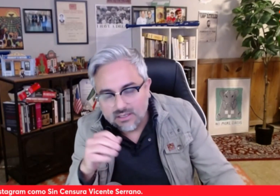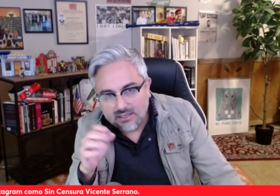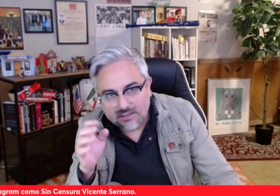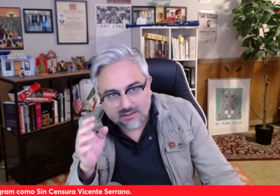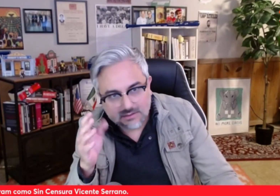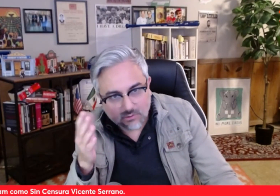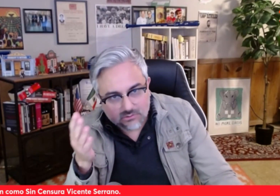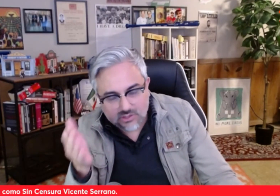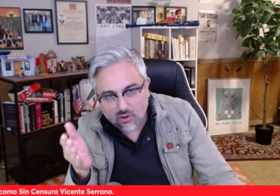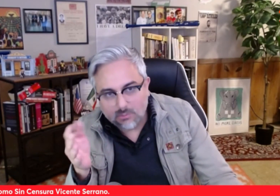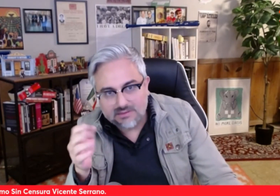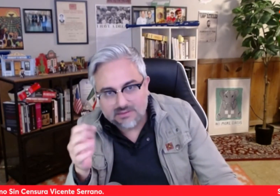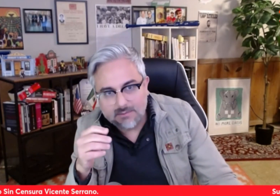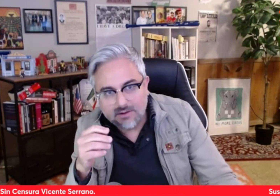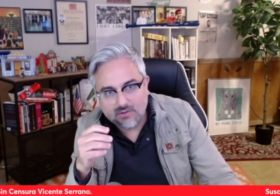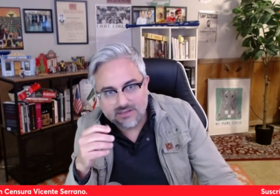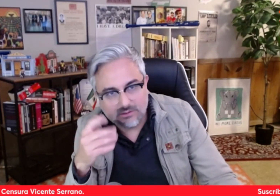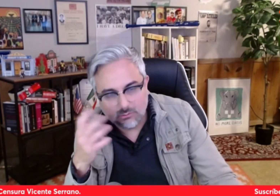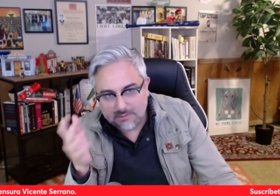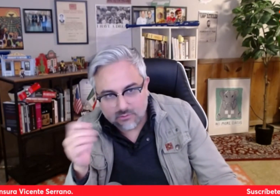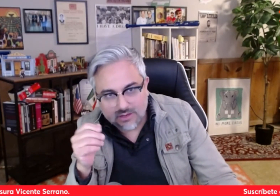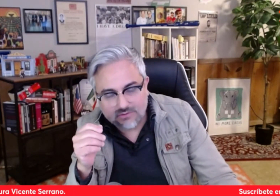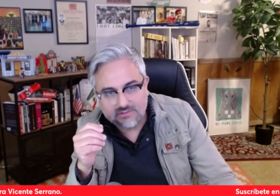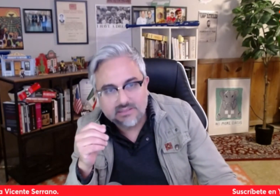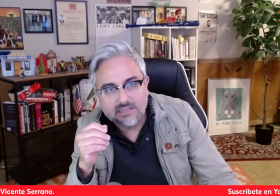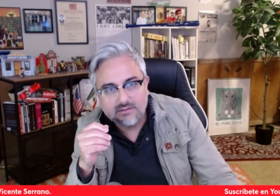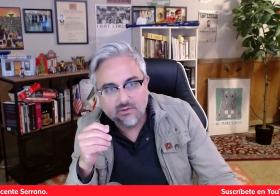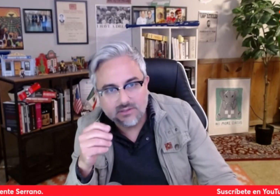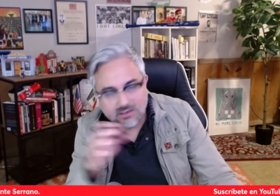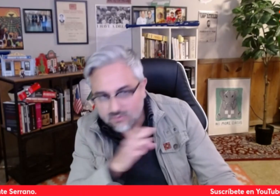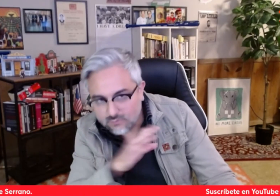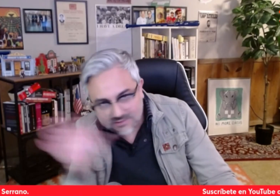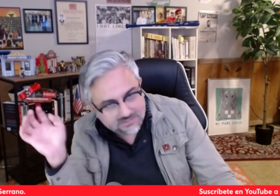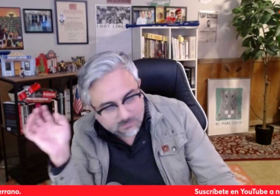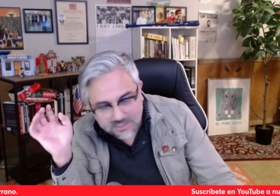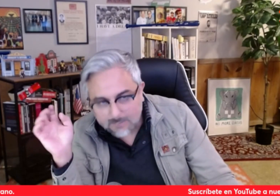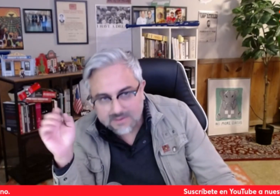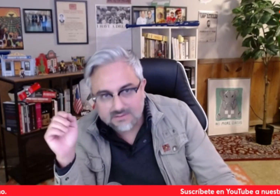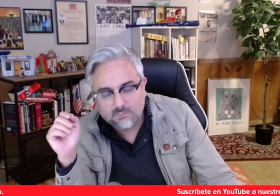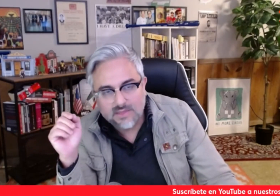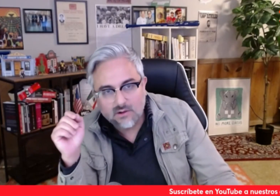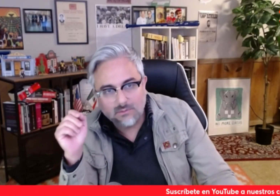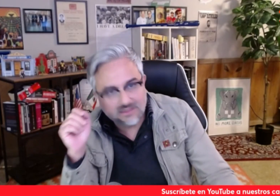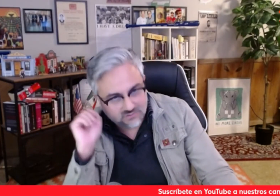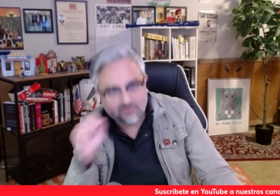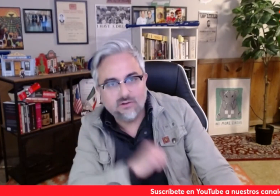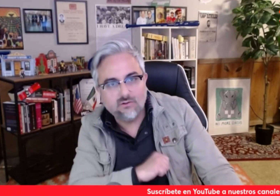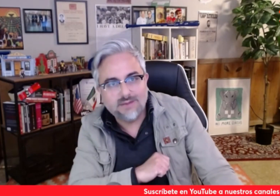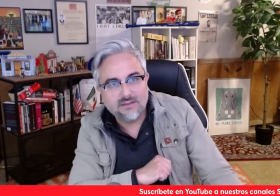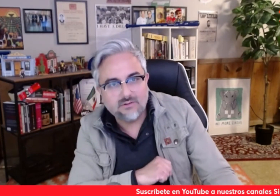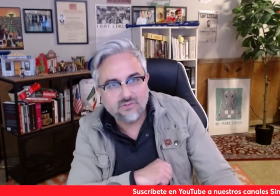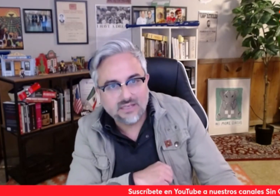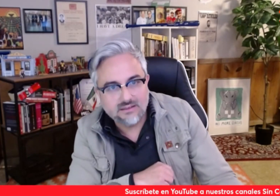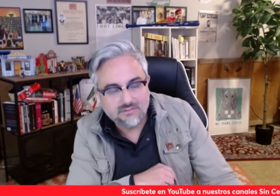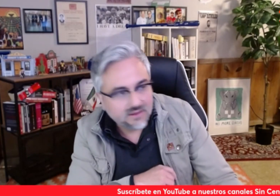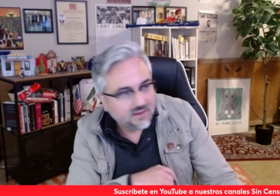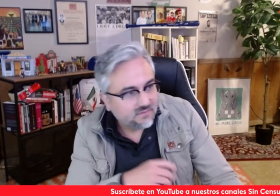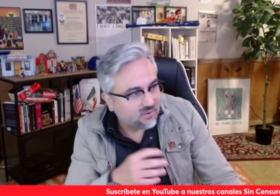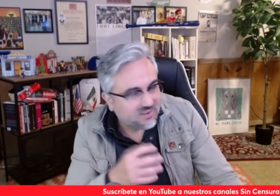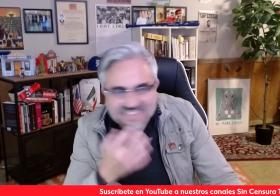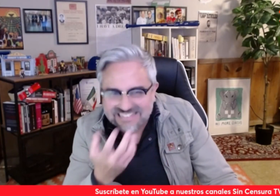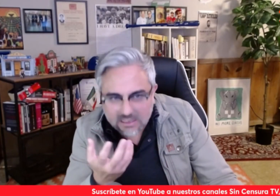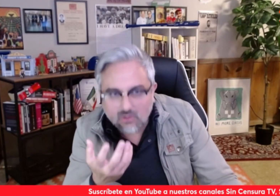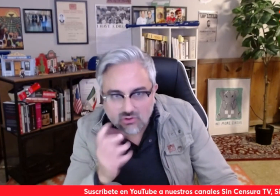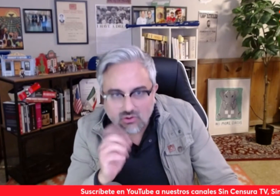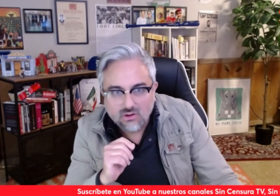carísimos. De un Ciro Gómez Leiva con el que se tomaba su cafecito y que lo defiende siempre a capa y espada como el defensor de los malandros que es.